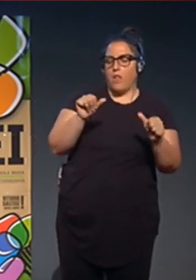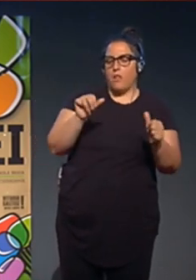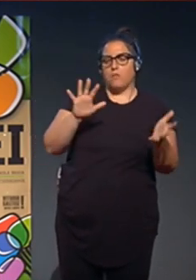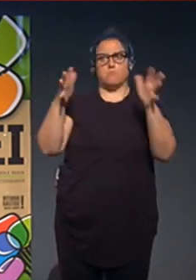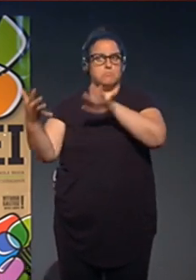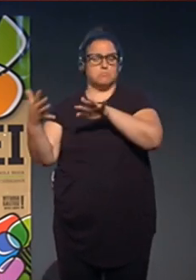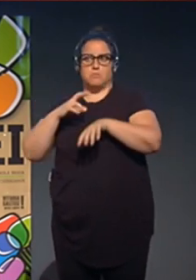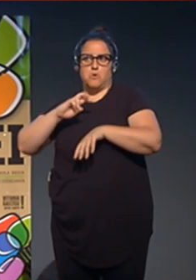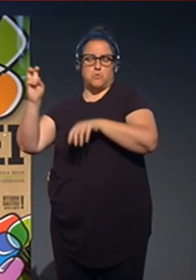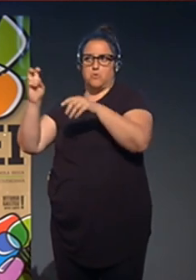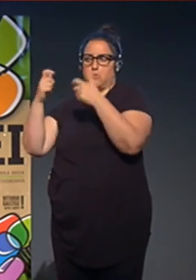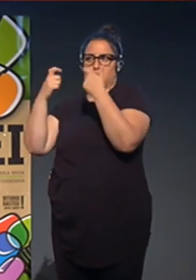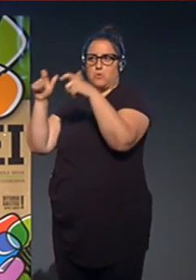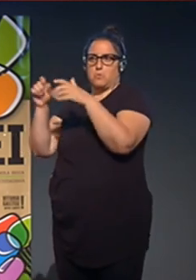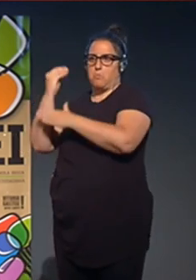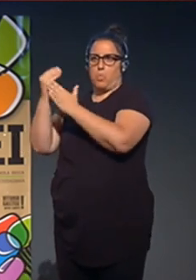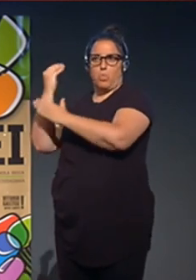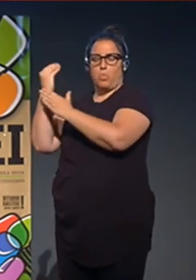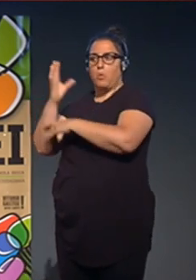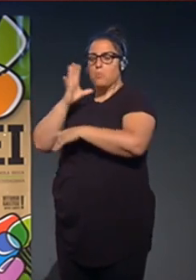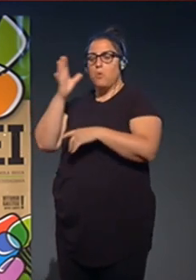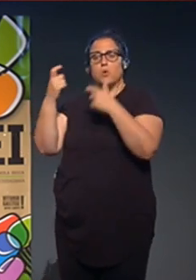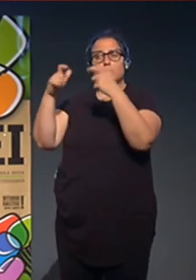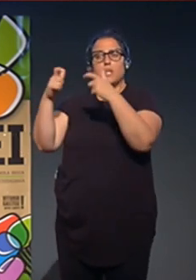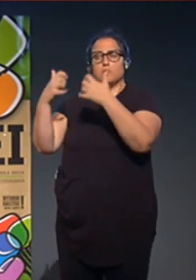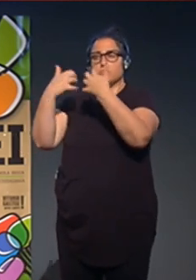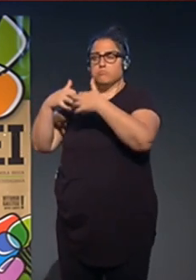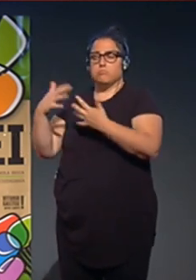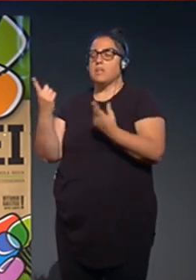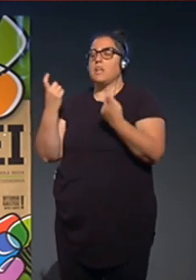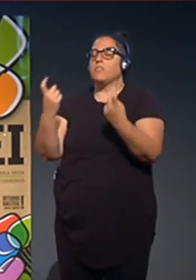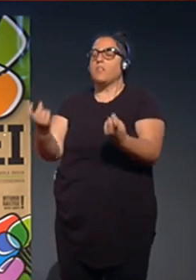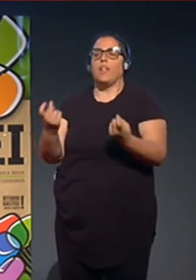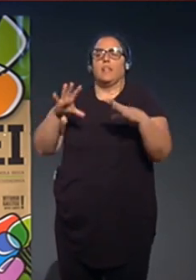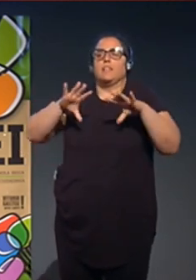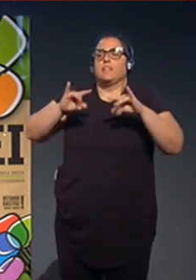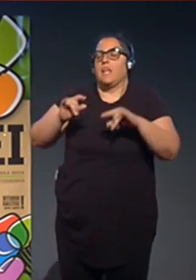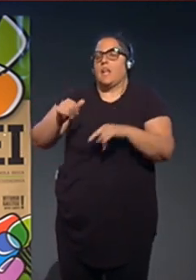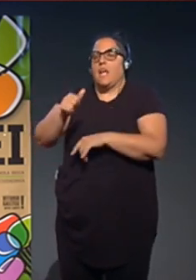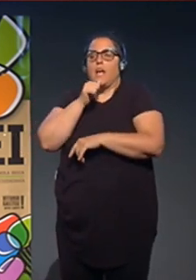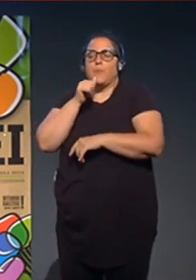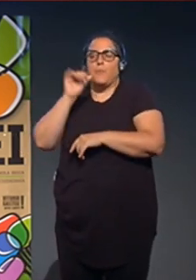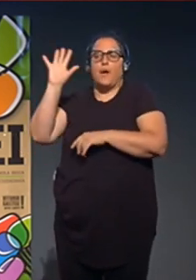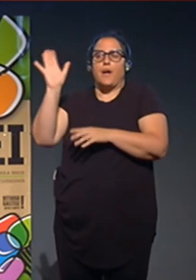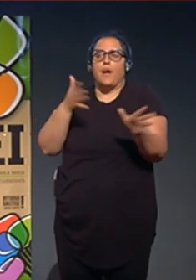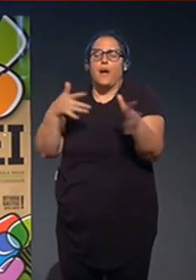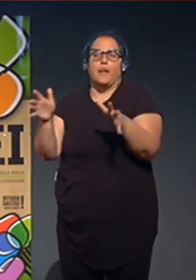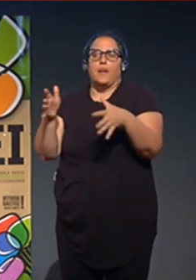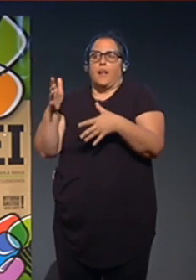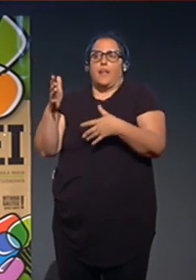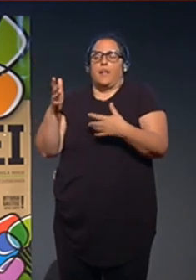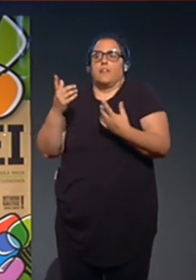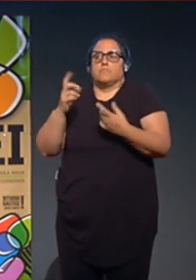de la producción Porque todos los sectores de la producción necesitan tierra agua Ah de diversidad biológica y energía para producir este micrófono